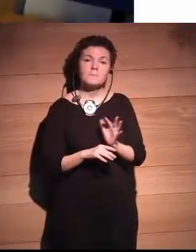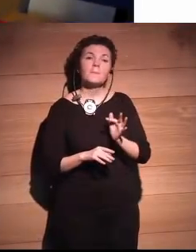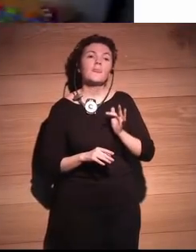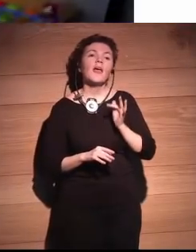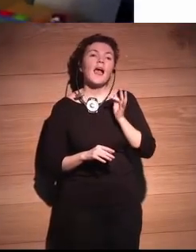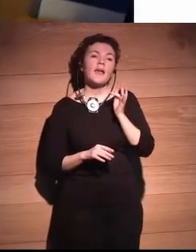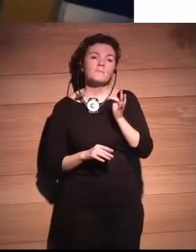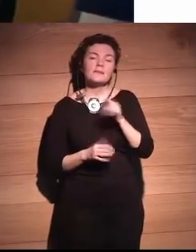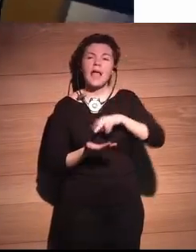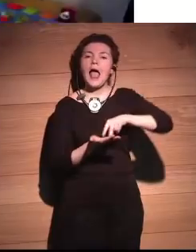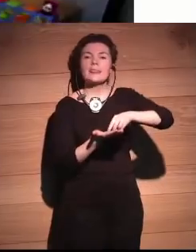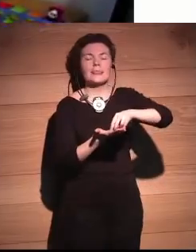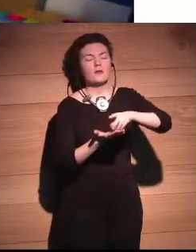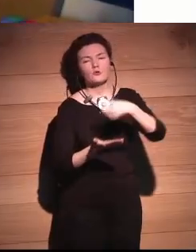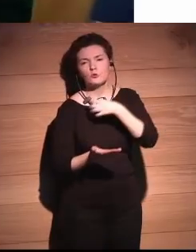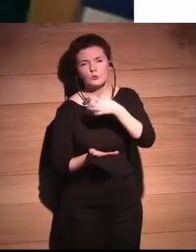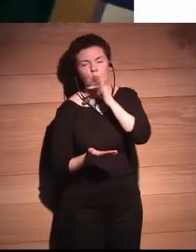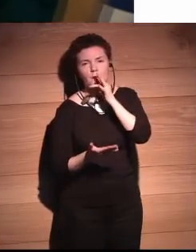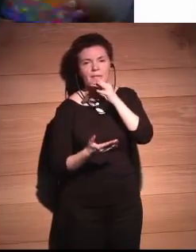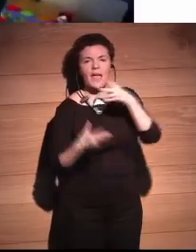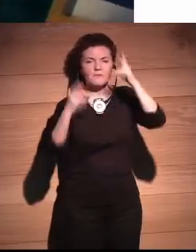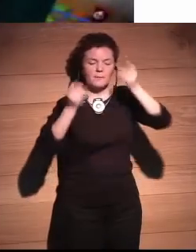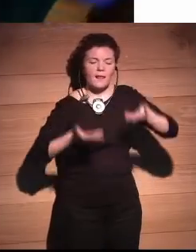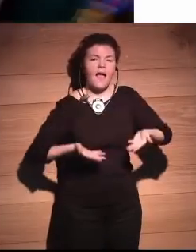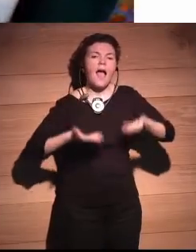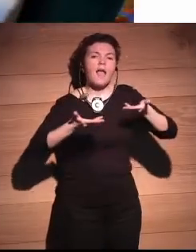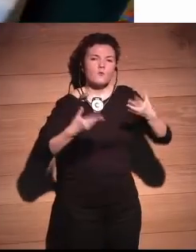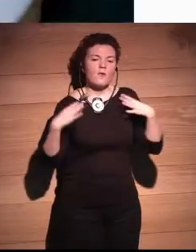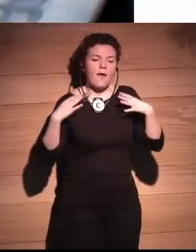bueno, no puede andar todavía, la están sujetando a la enfermera.